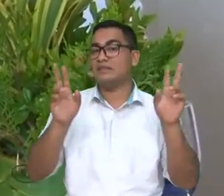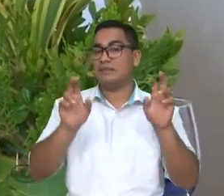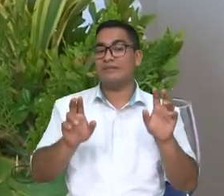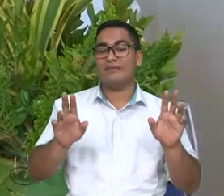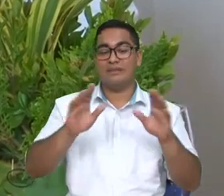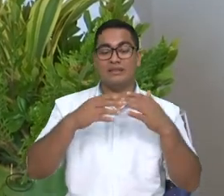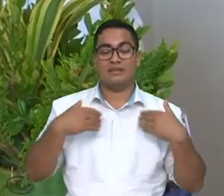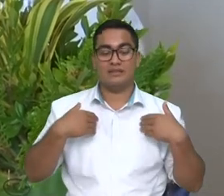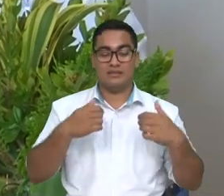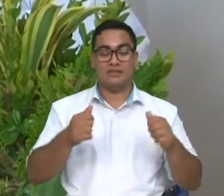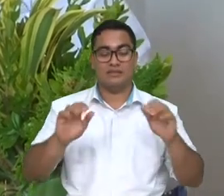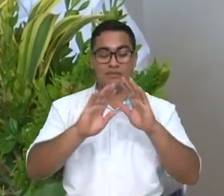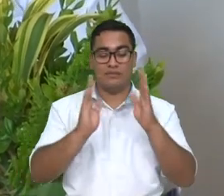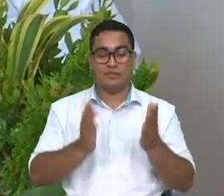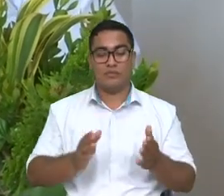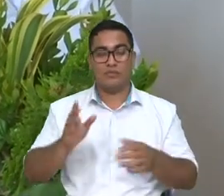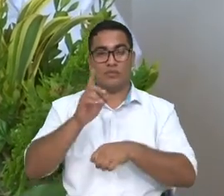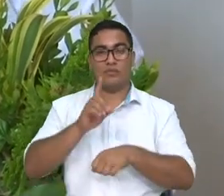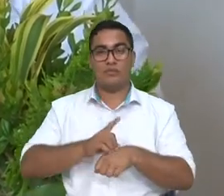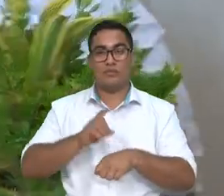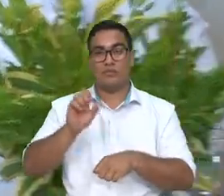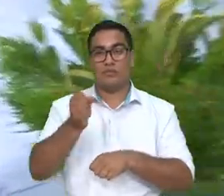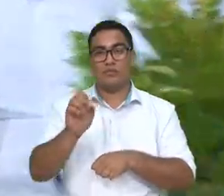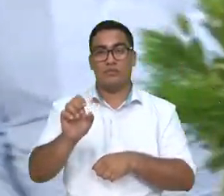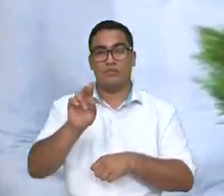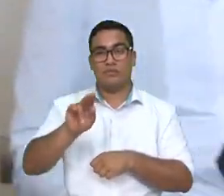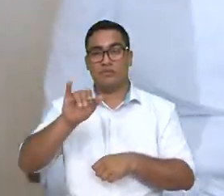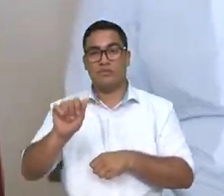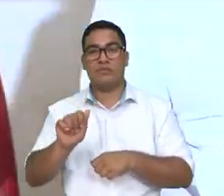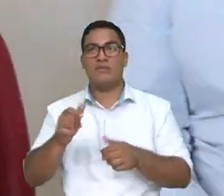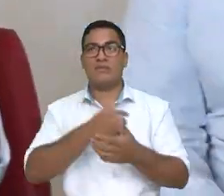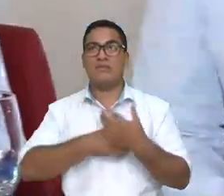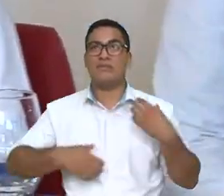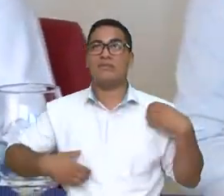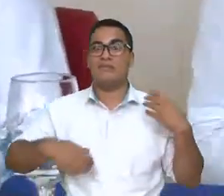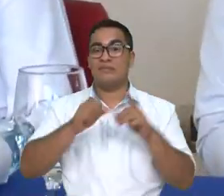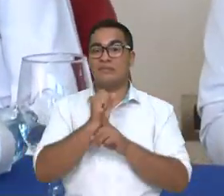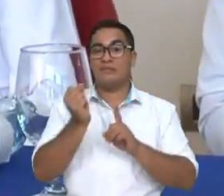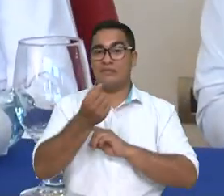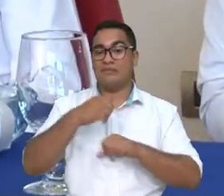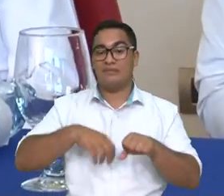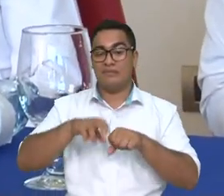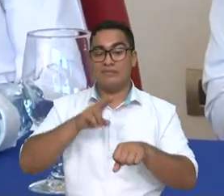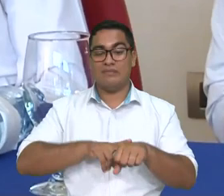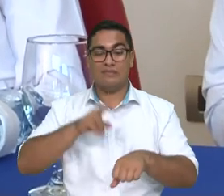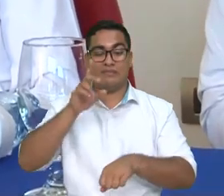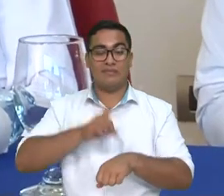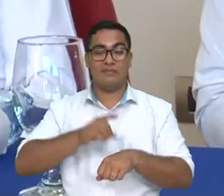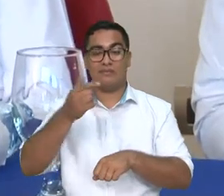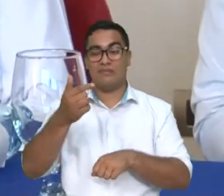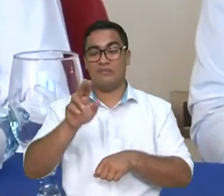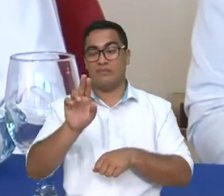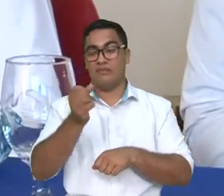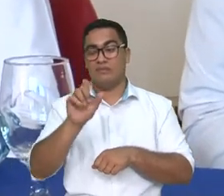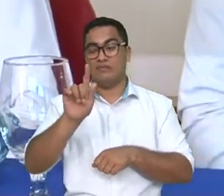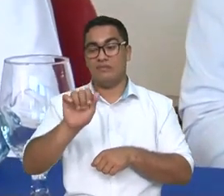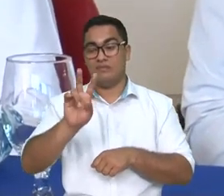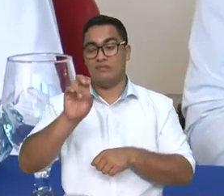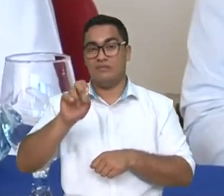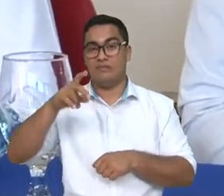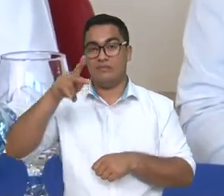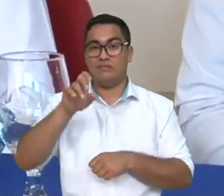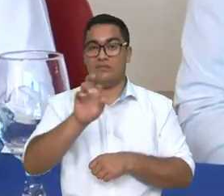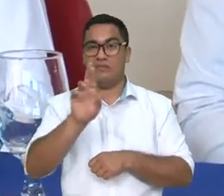salud, doctora Sonia Castro, el presidente de la Asamblea Nacional, el doctor Gustavo Porras, la representante de